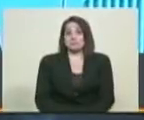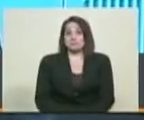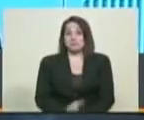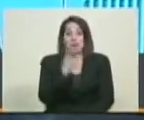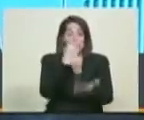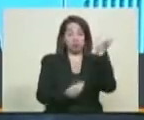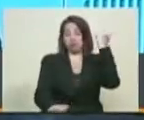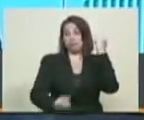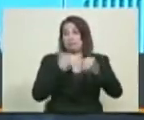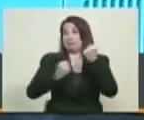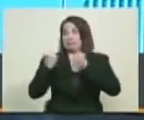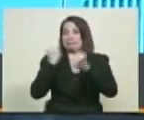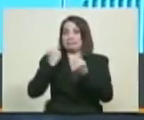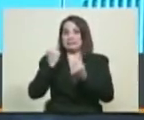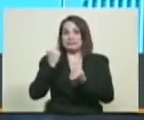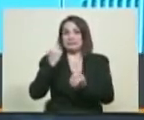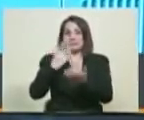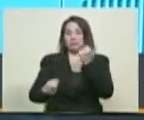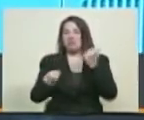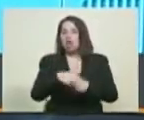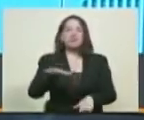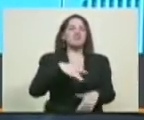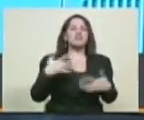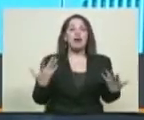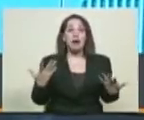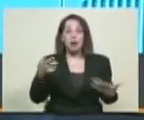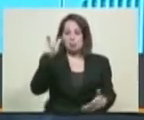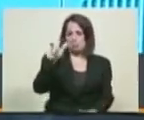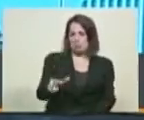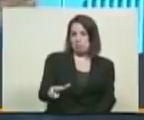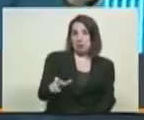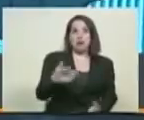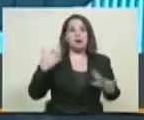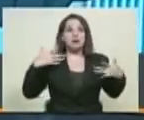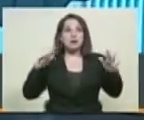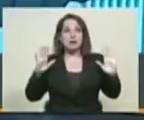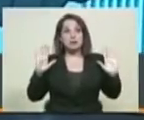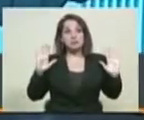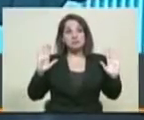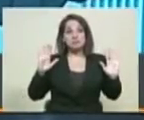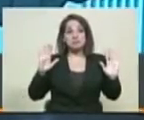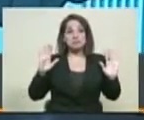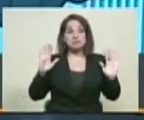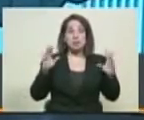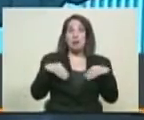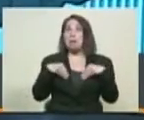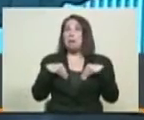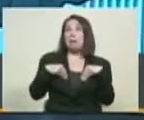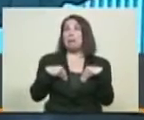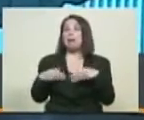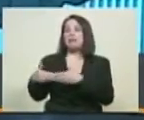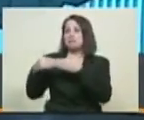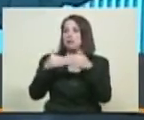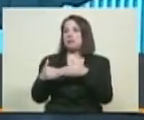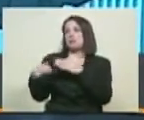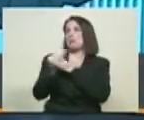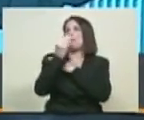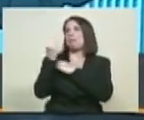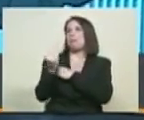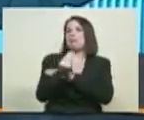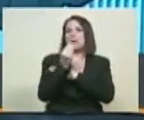huyendo, corriendo. ¿Y dónde está Pedro Carmona Estanga? Bajo las faldas de la